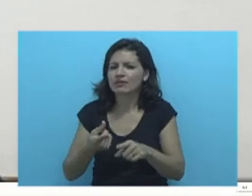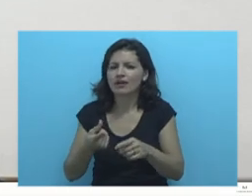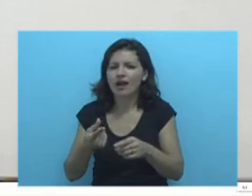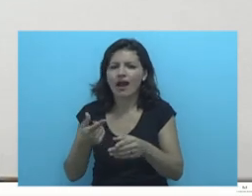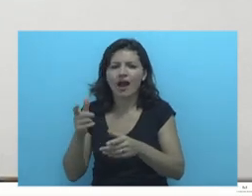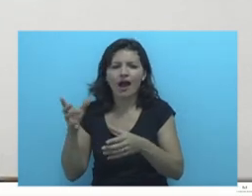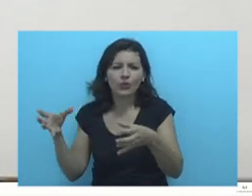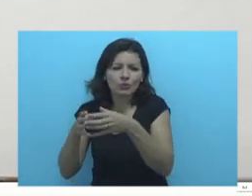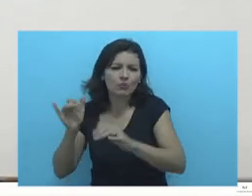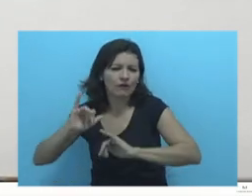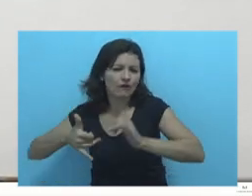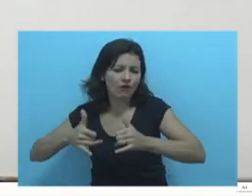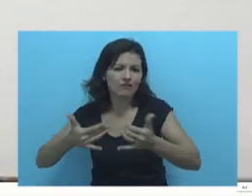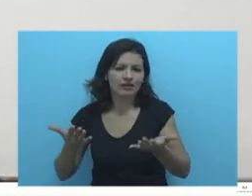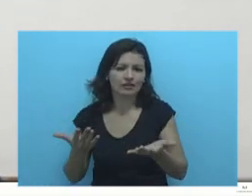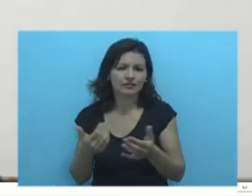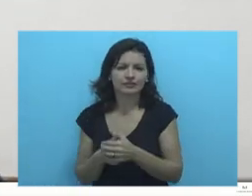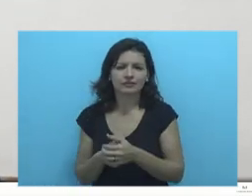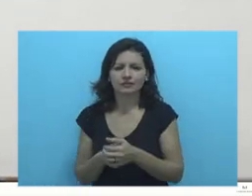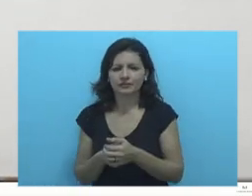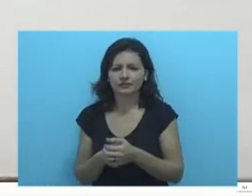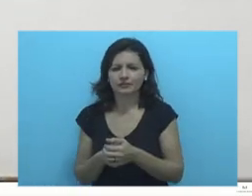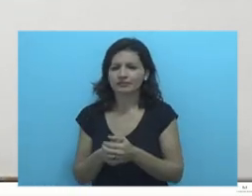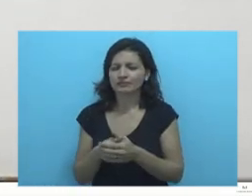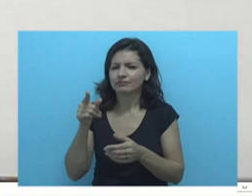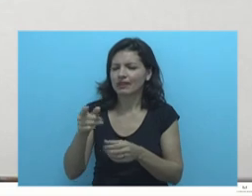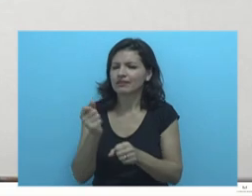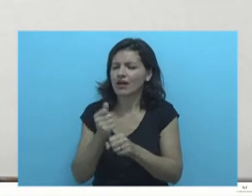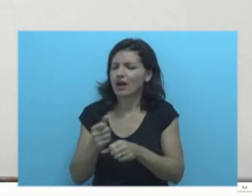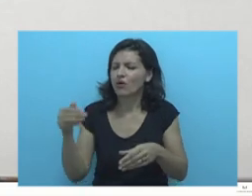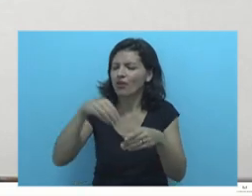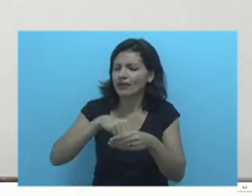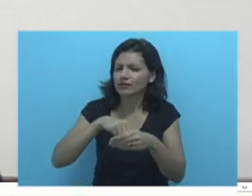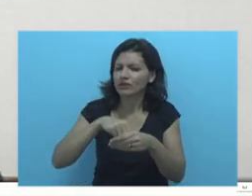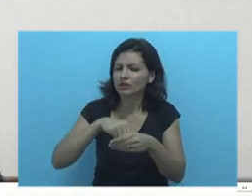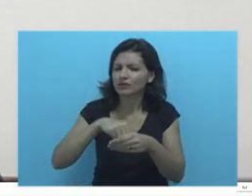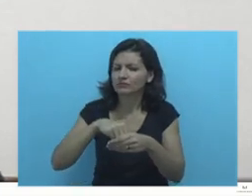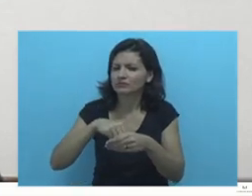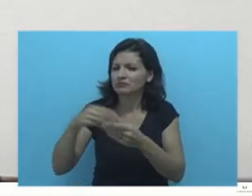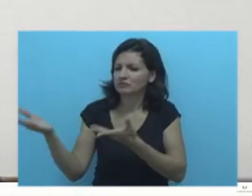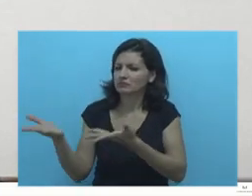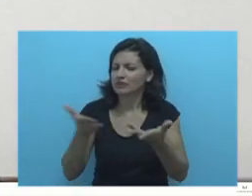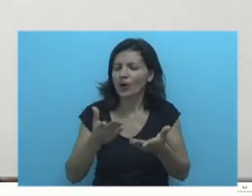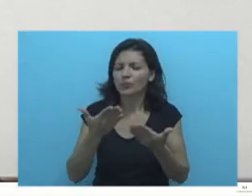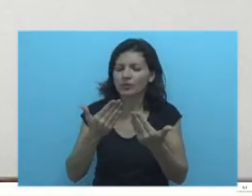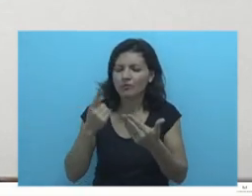generaciones, porque nos hizo parte de su gestión, porque nos dio esa posibilidad de